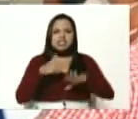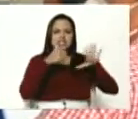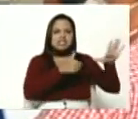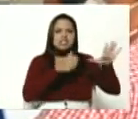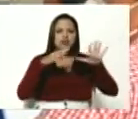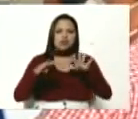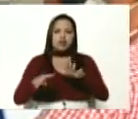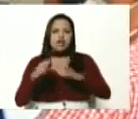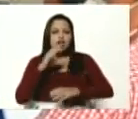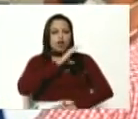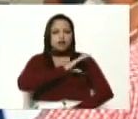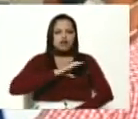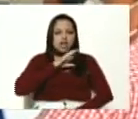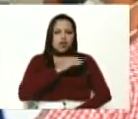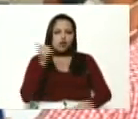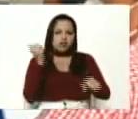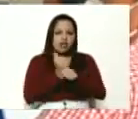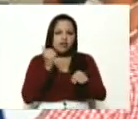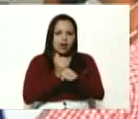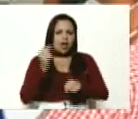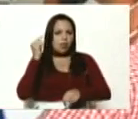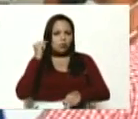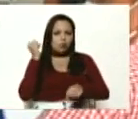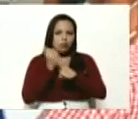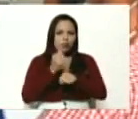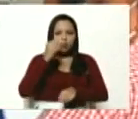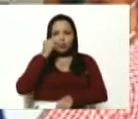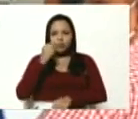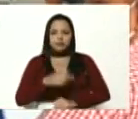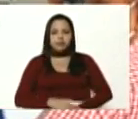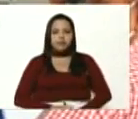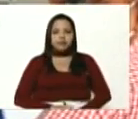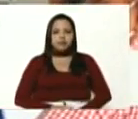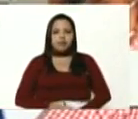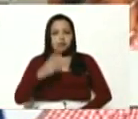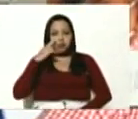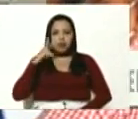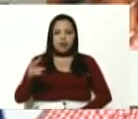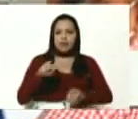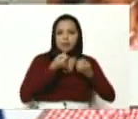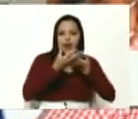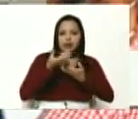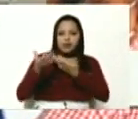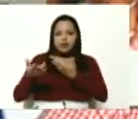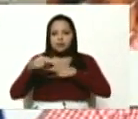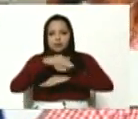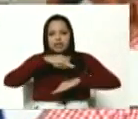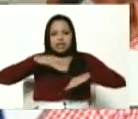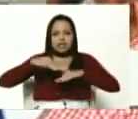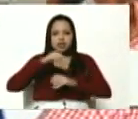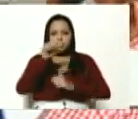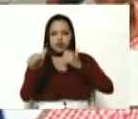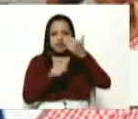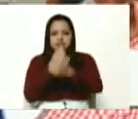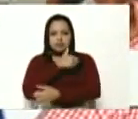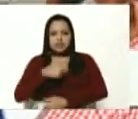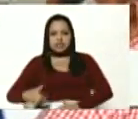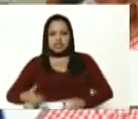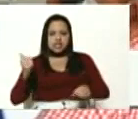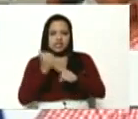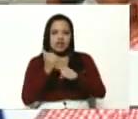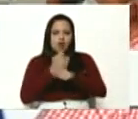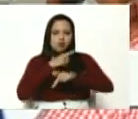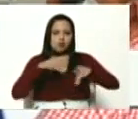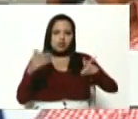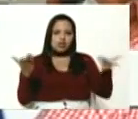consejos productivos de trabajadores y trabajadoras vamos a escuchar de inmediato declaraciones del ministro y vicepresidente sectorial de obras públicas y